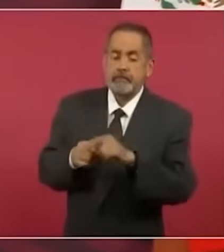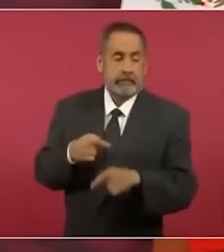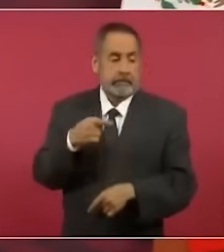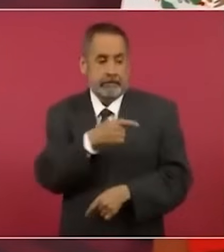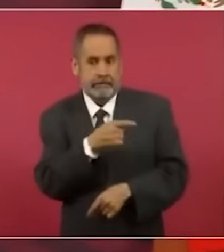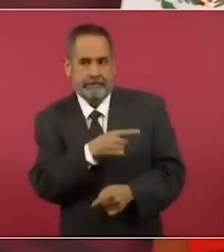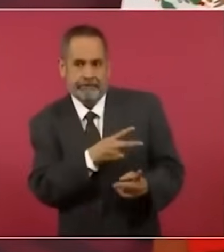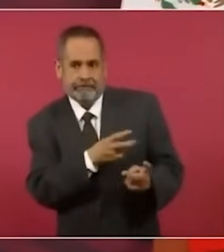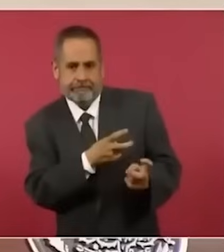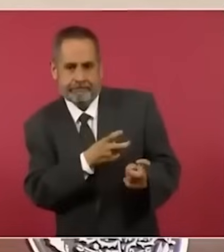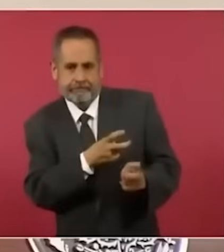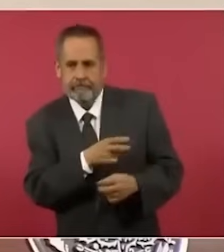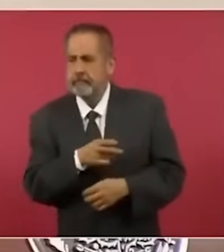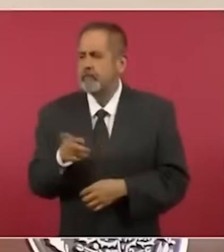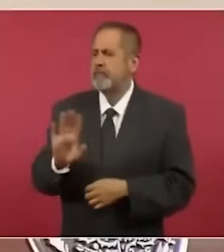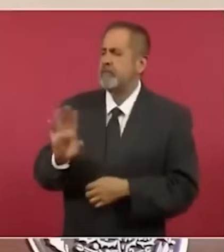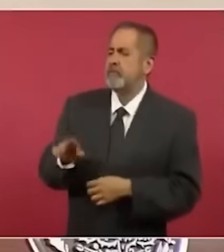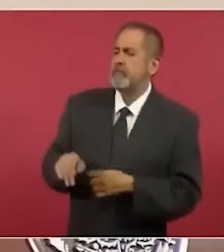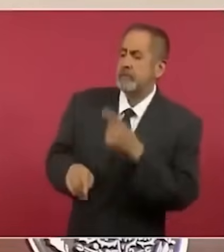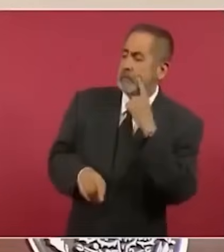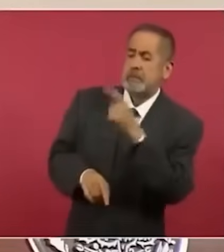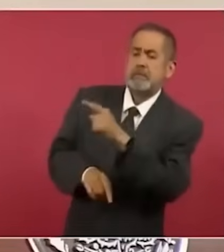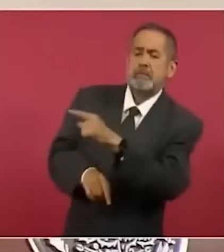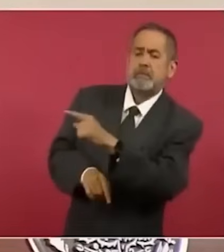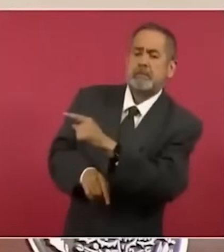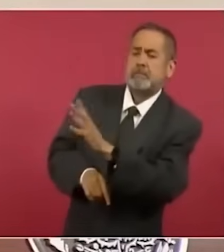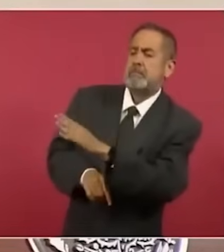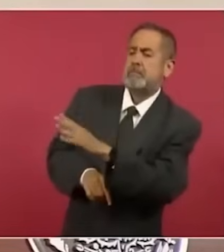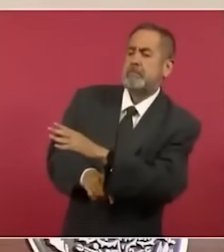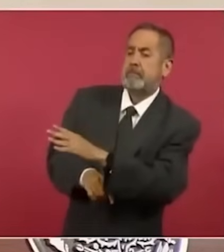y por aquí atrás